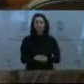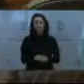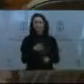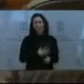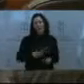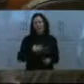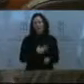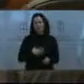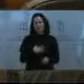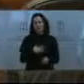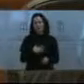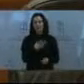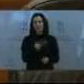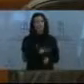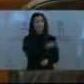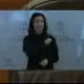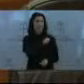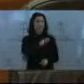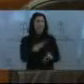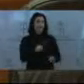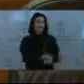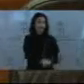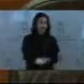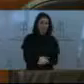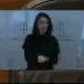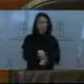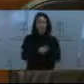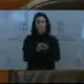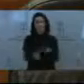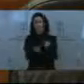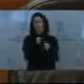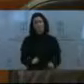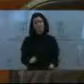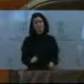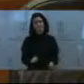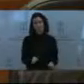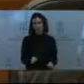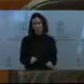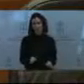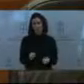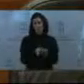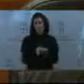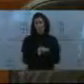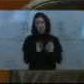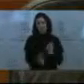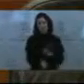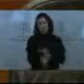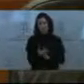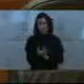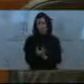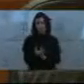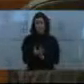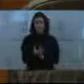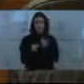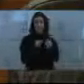la erradicación, porque eso ya digo, si todo esto ha nacido de esta invasión de una sola reina